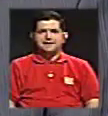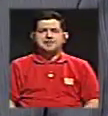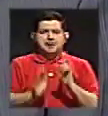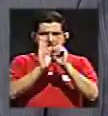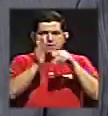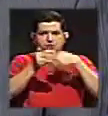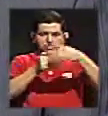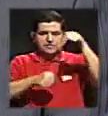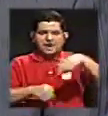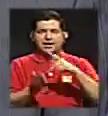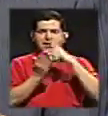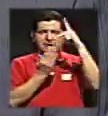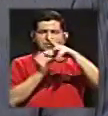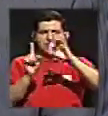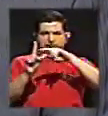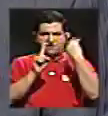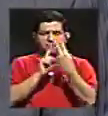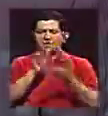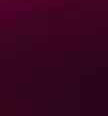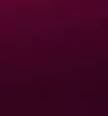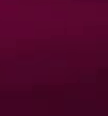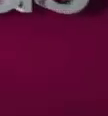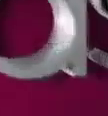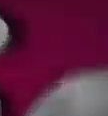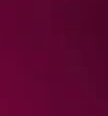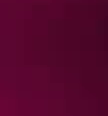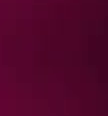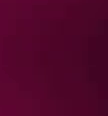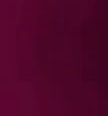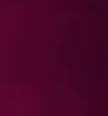minutos aquí en su programa puntos de vista no se